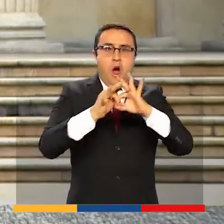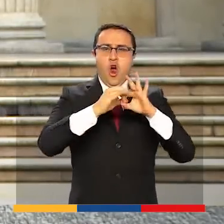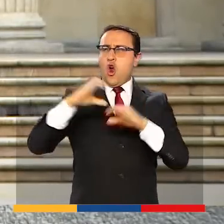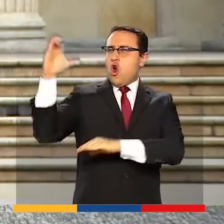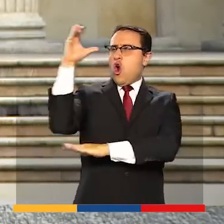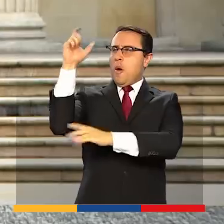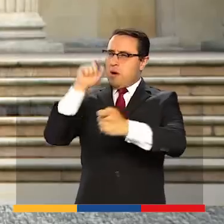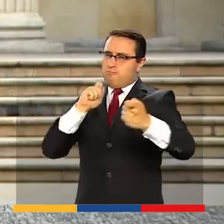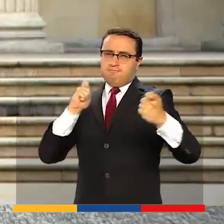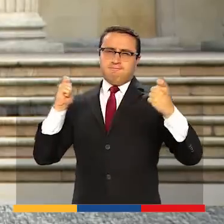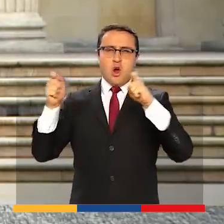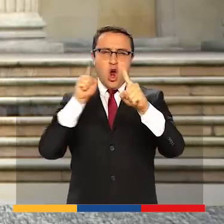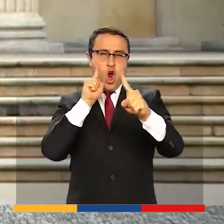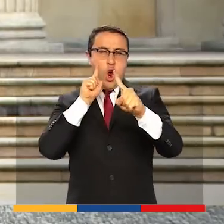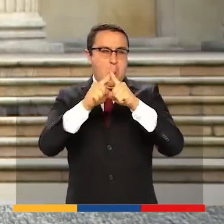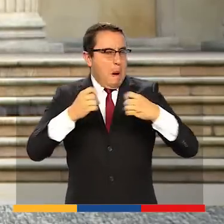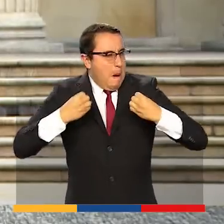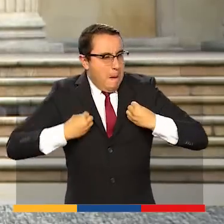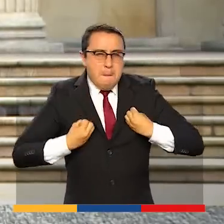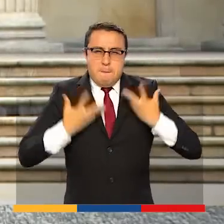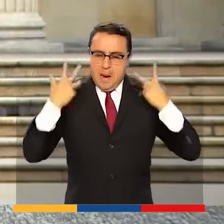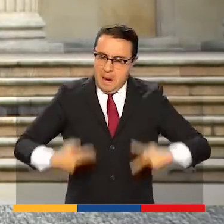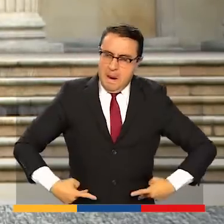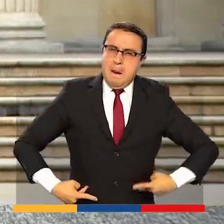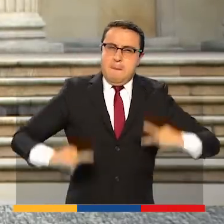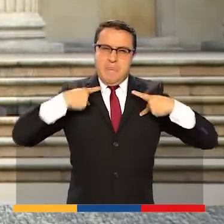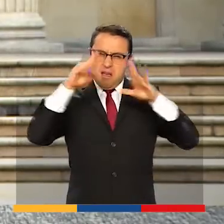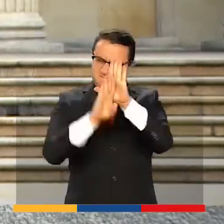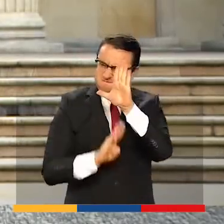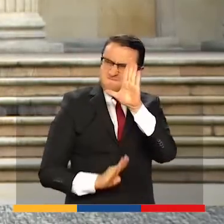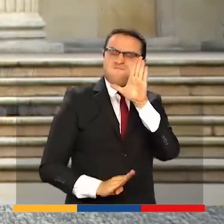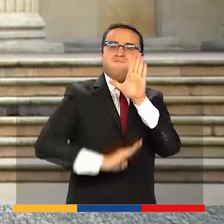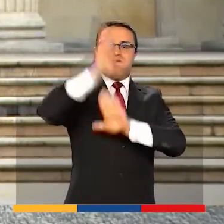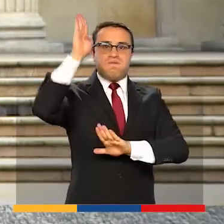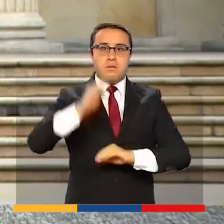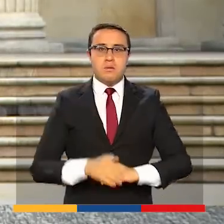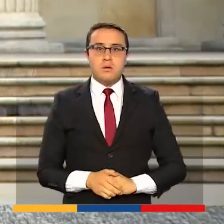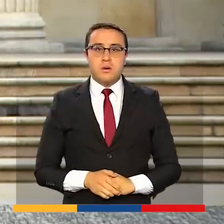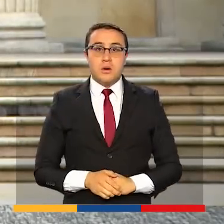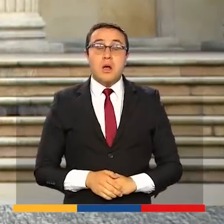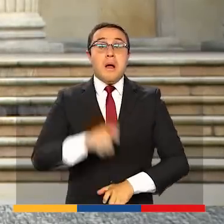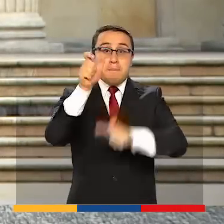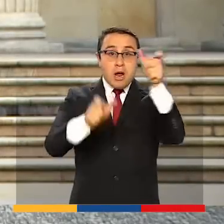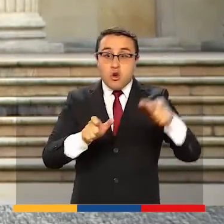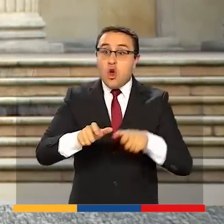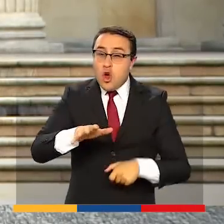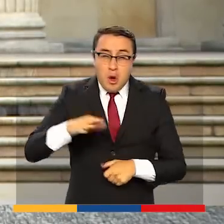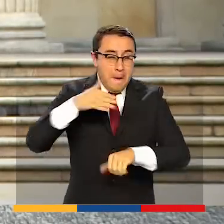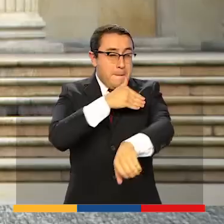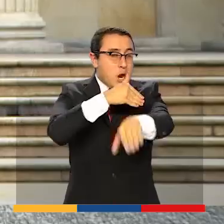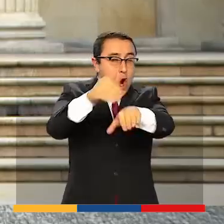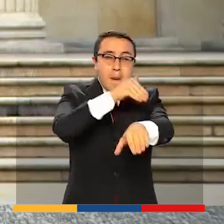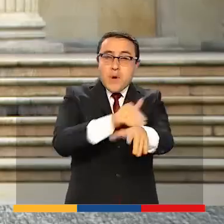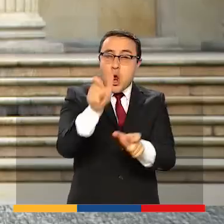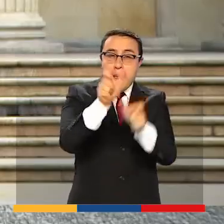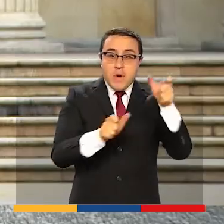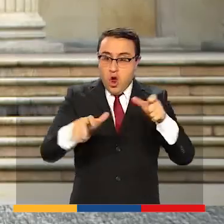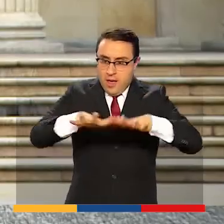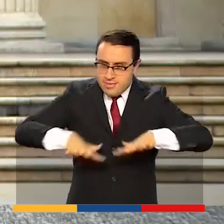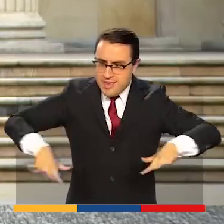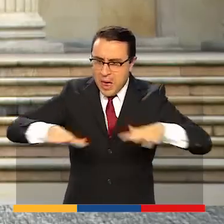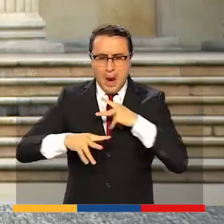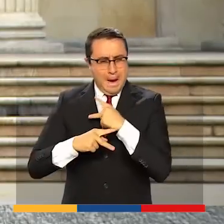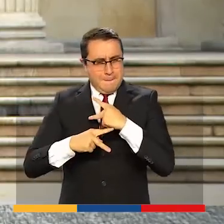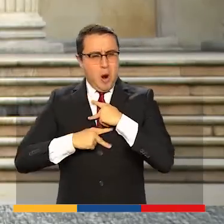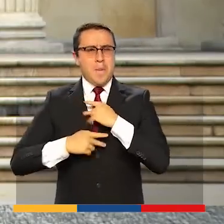en la Colombia, potencia de la vida. Que millones se apropien de su territorio, que millones